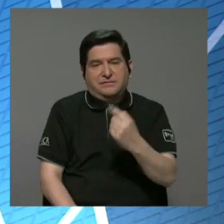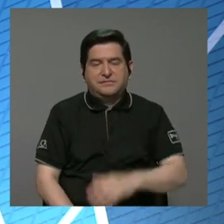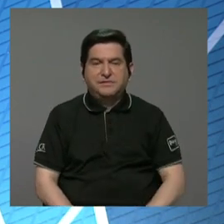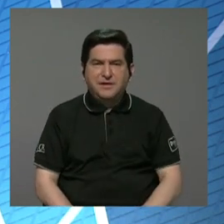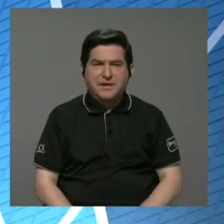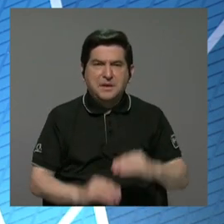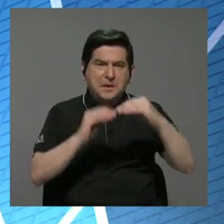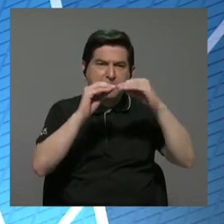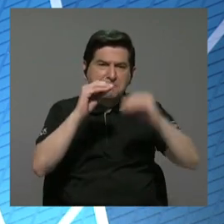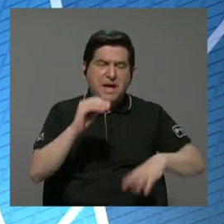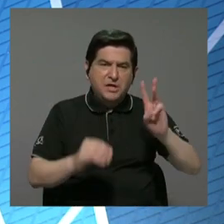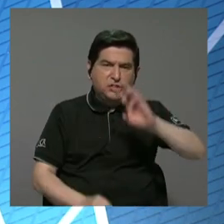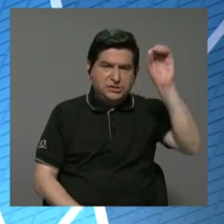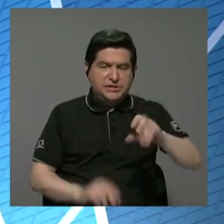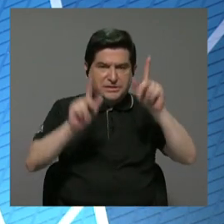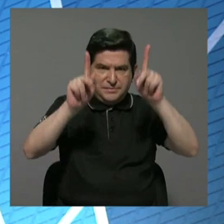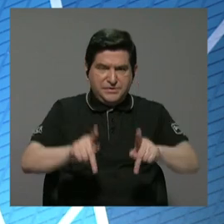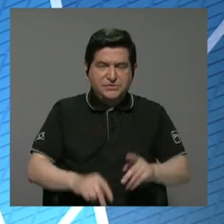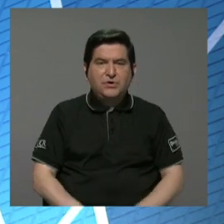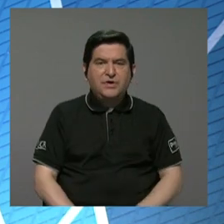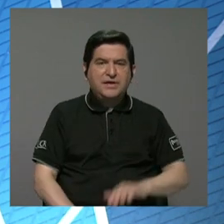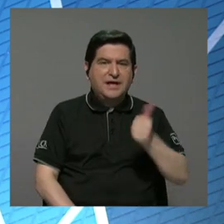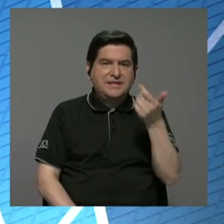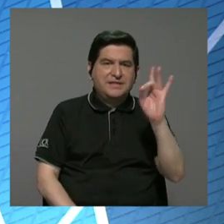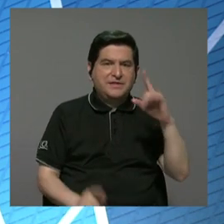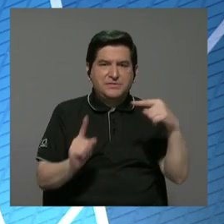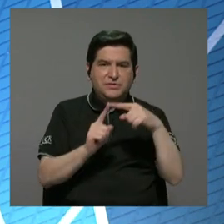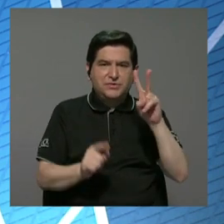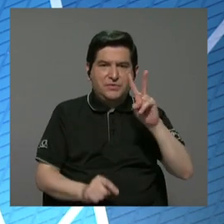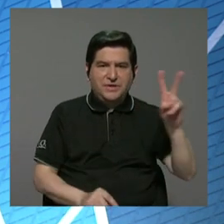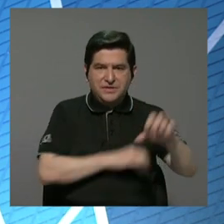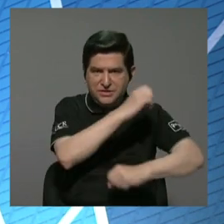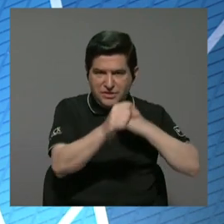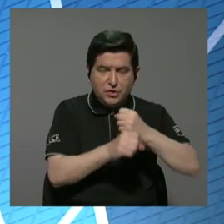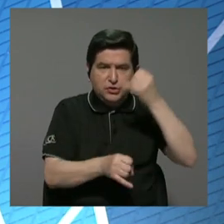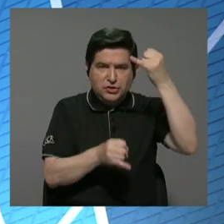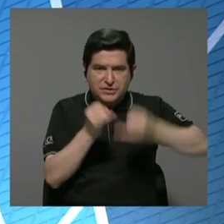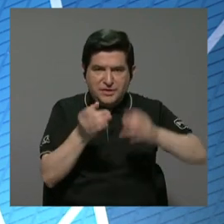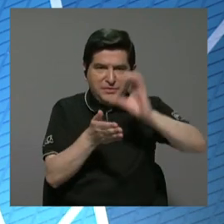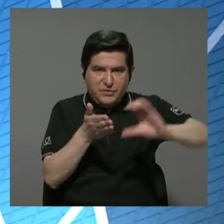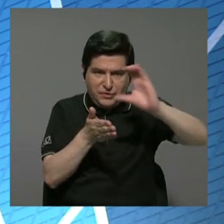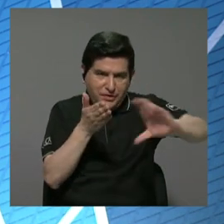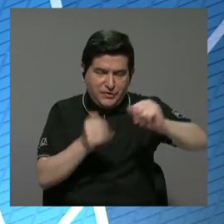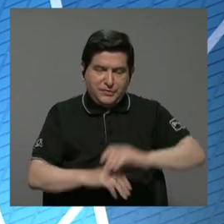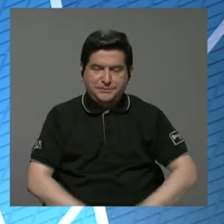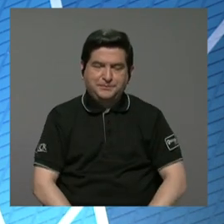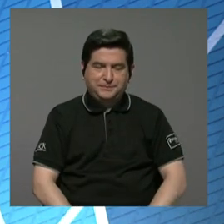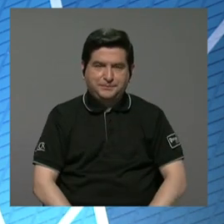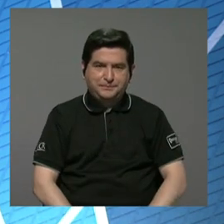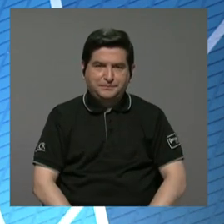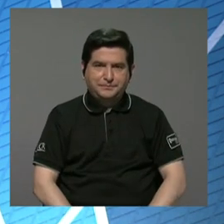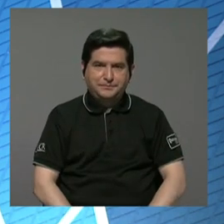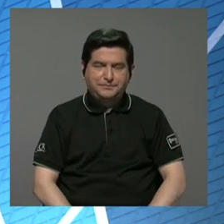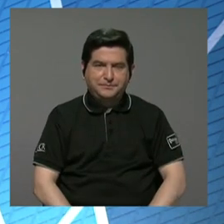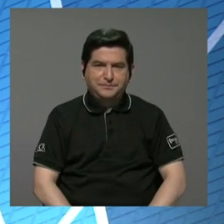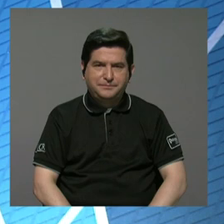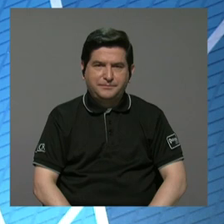Menos del 60% de las personas en edades entre 18 y 22 años ha finalizado la secundaria, ¿verdad? Grave.